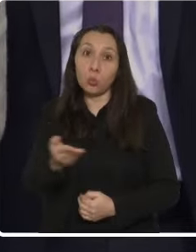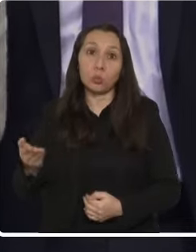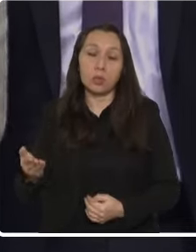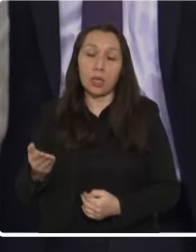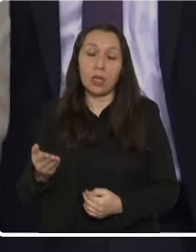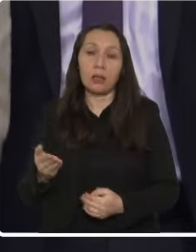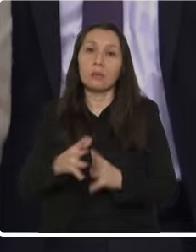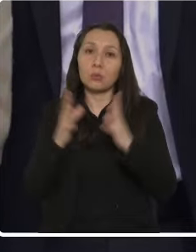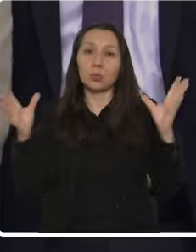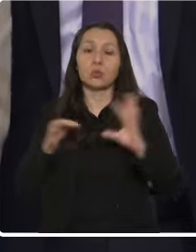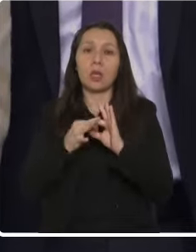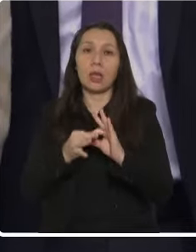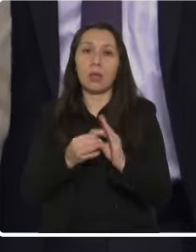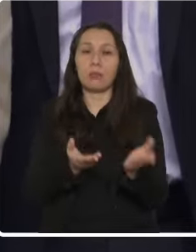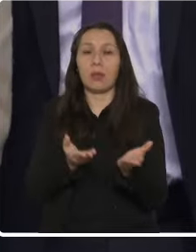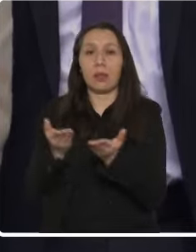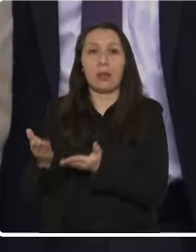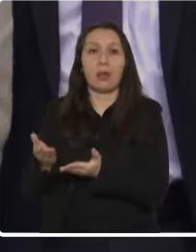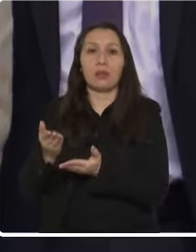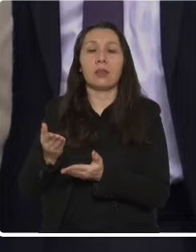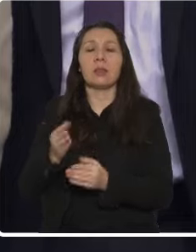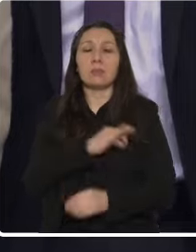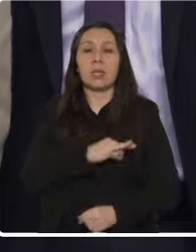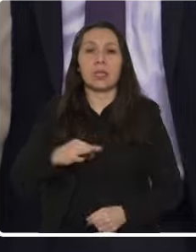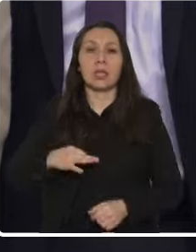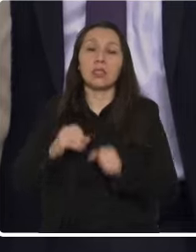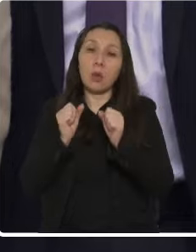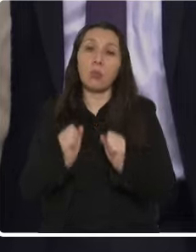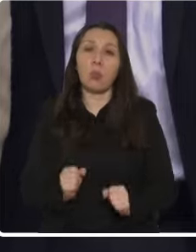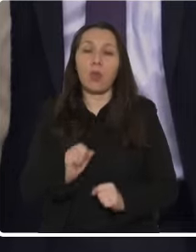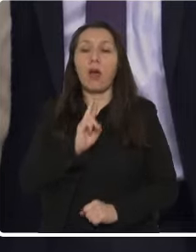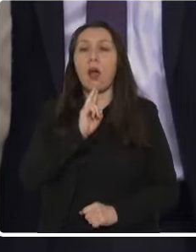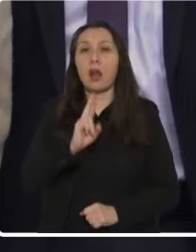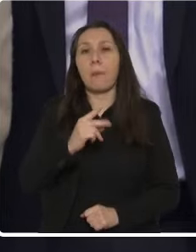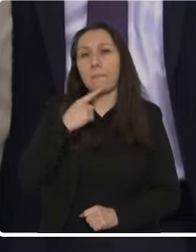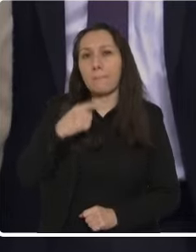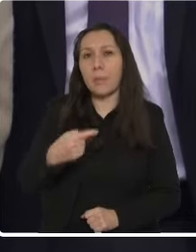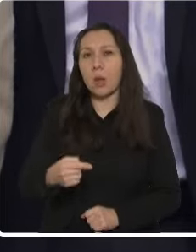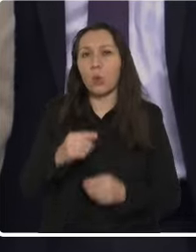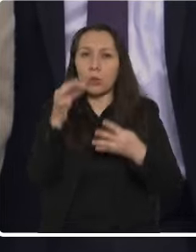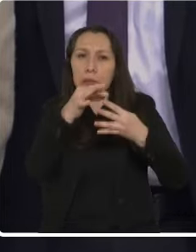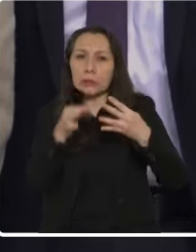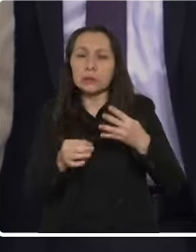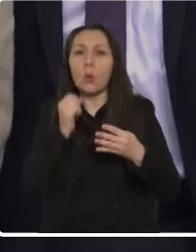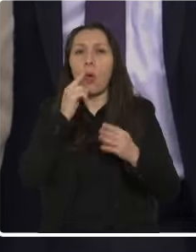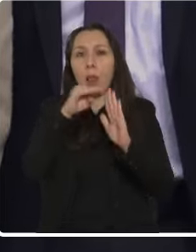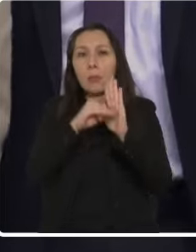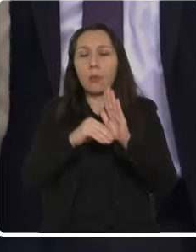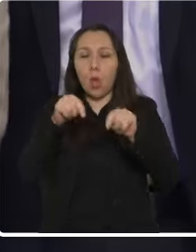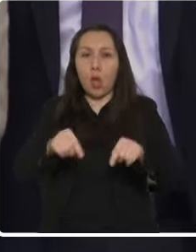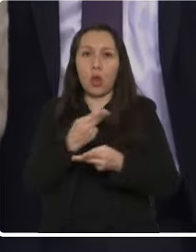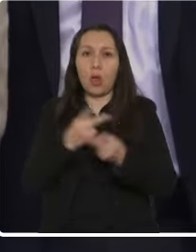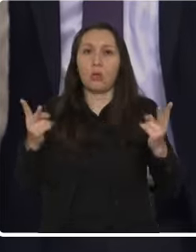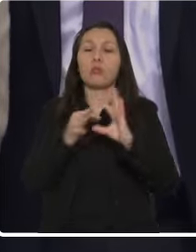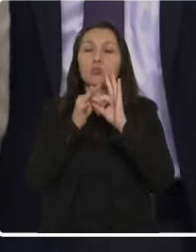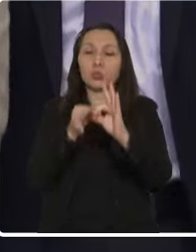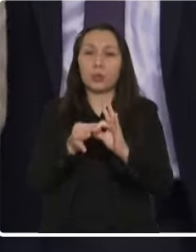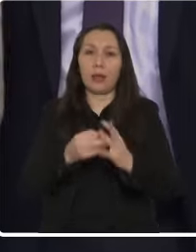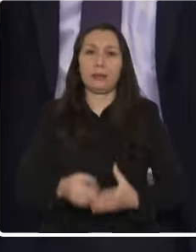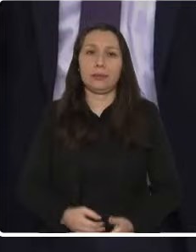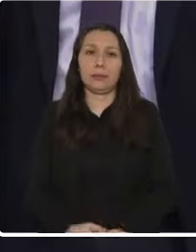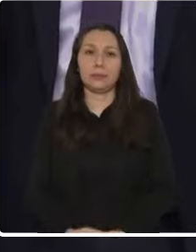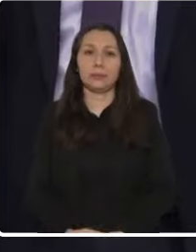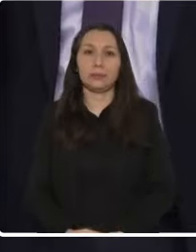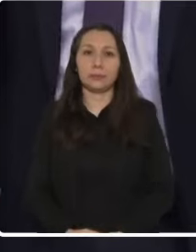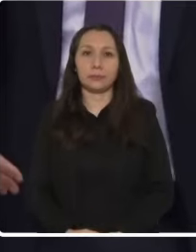ello. Muchísimas gracias y los dejo con nuestros ministros para poder responder preguntas y detalles sobre las medidas hoy día anunciadas. Muchas gracias.